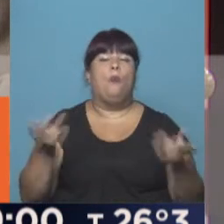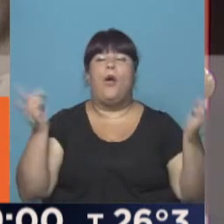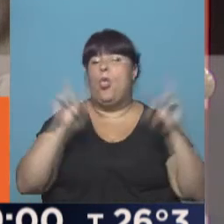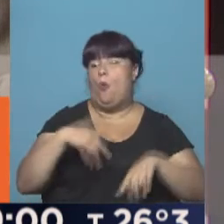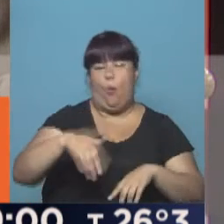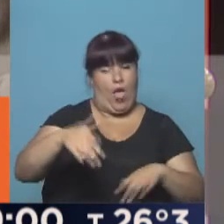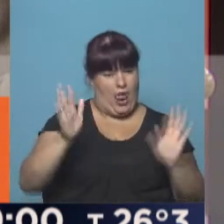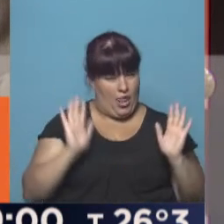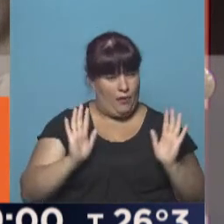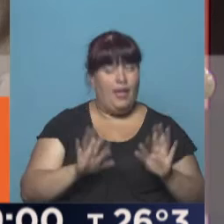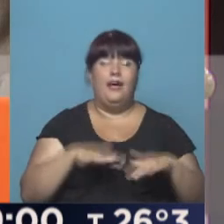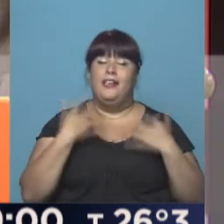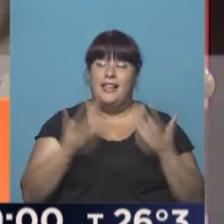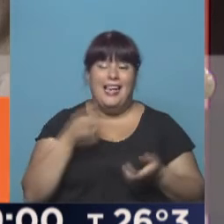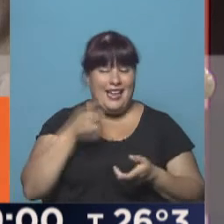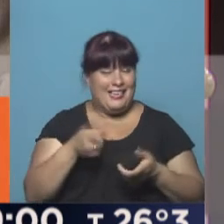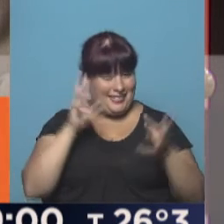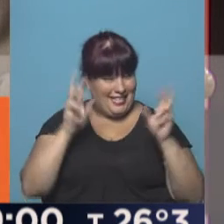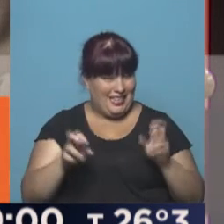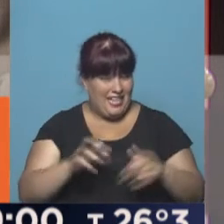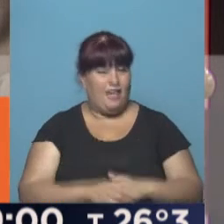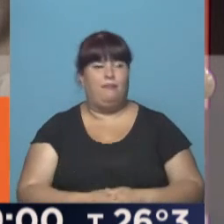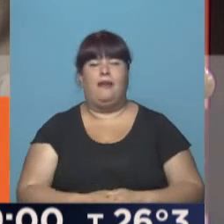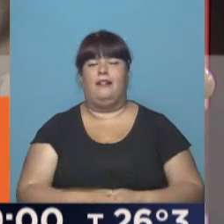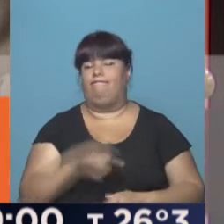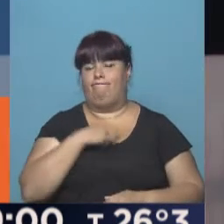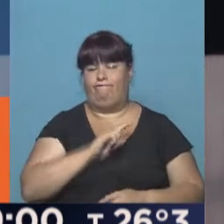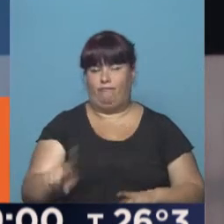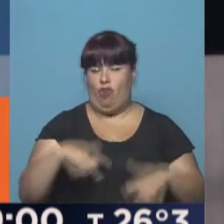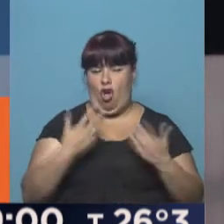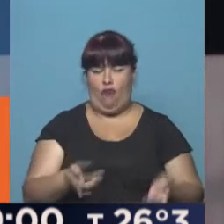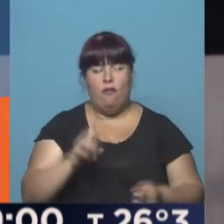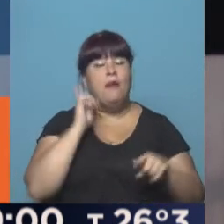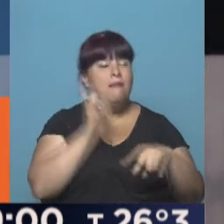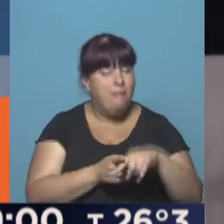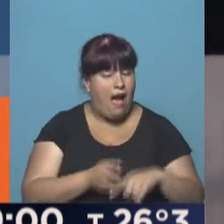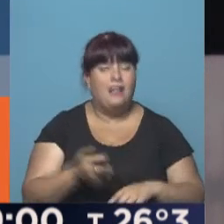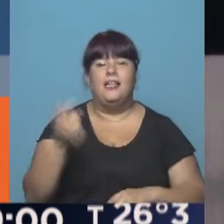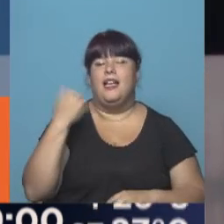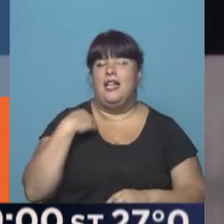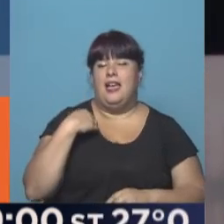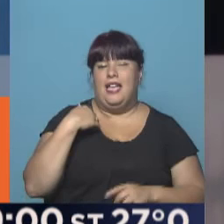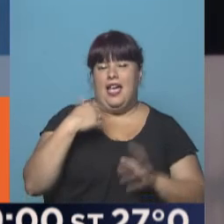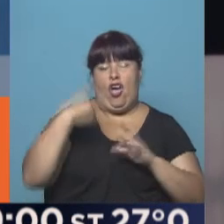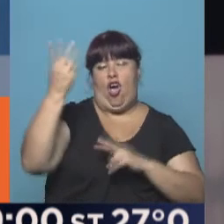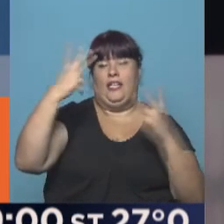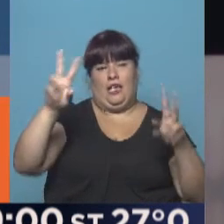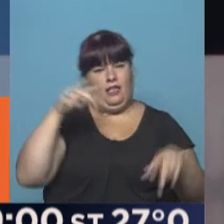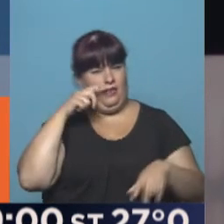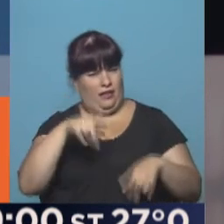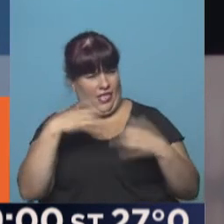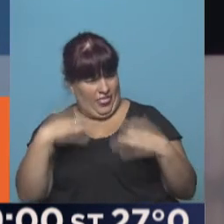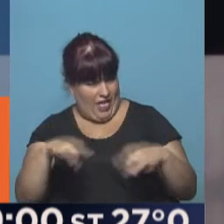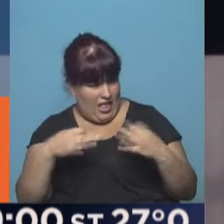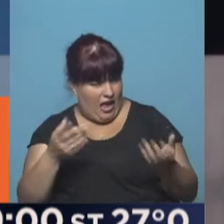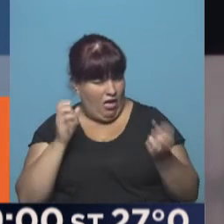cualquier momento. Entonces, este tipo de cuestiones son inadmisibles porque al mismo tiempo desde el exterior dicen, pero la fragilidad,